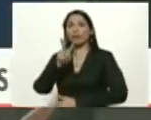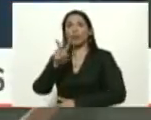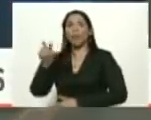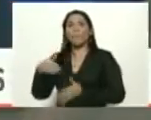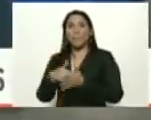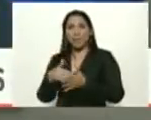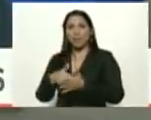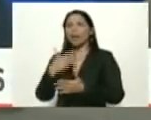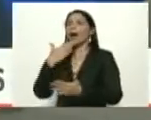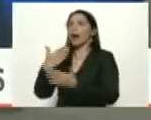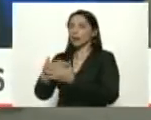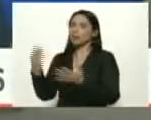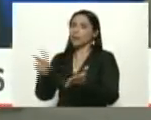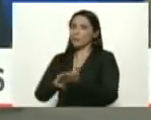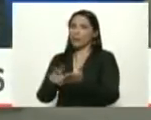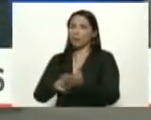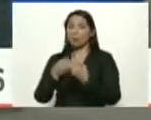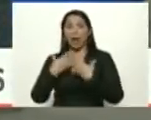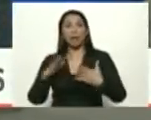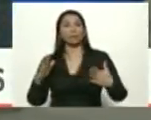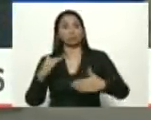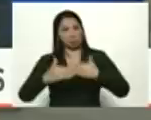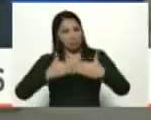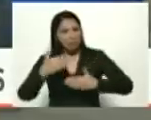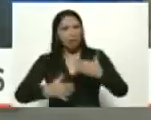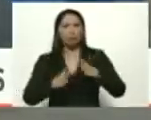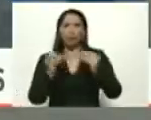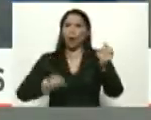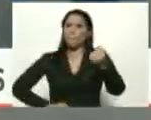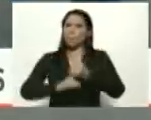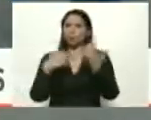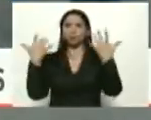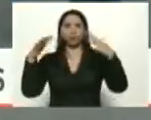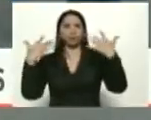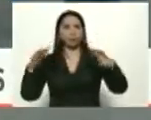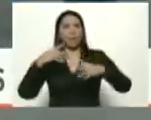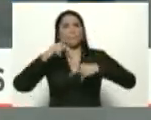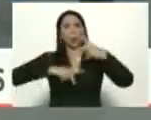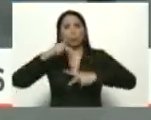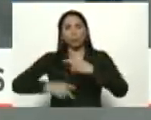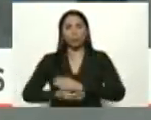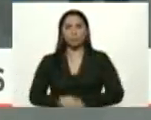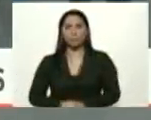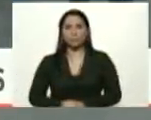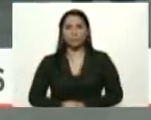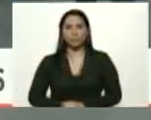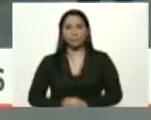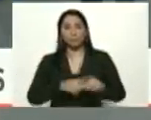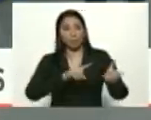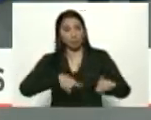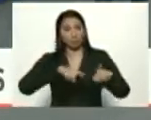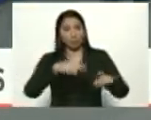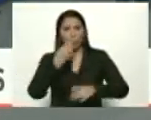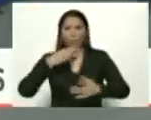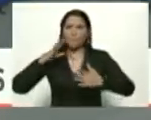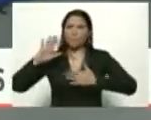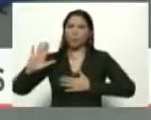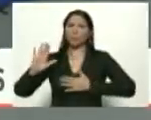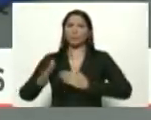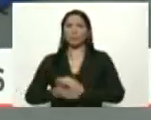Muchas gracias, de verdad. Bueno, para adelante, pues, con todo el apoyo. Un gran aplauso a los productores del campo, mi compromiso